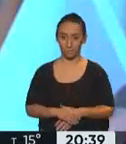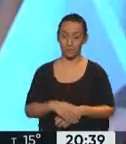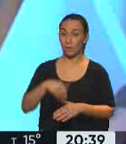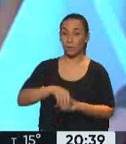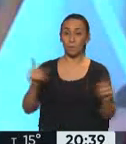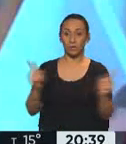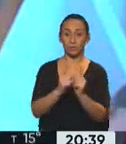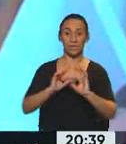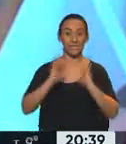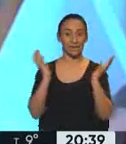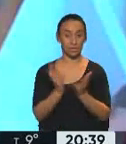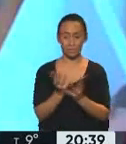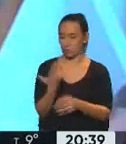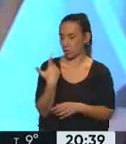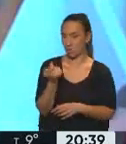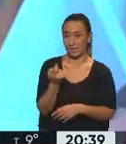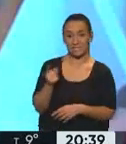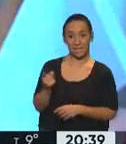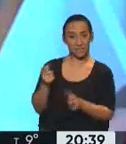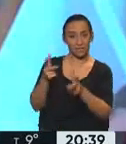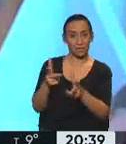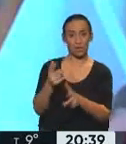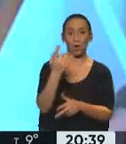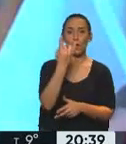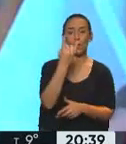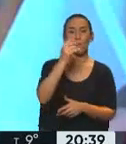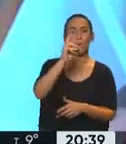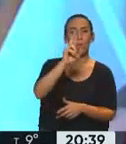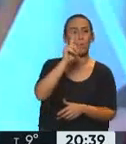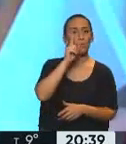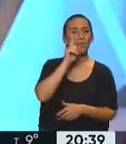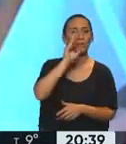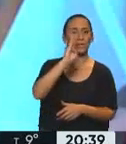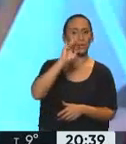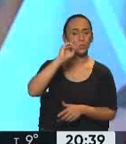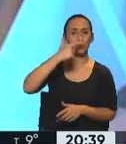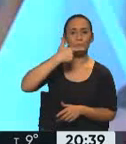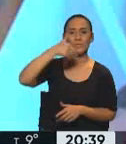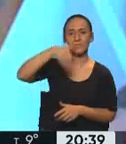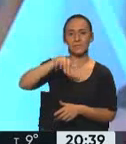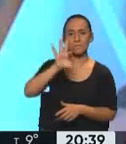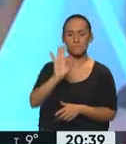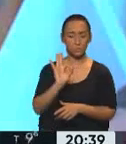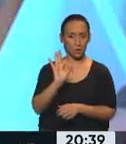síntesis internacional, recién mencionó uribismo. Estados Unidos no es